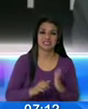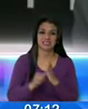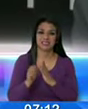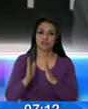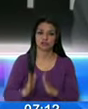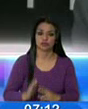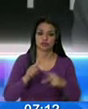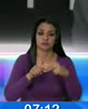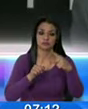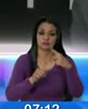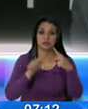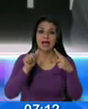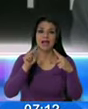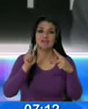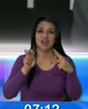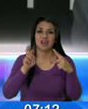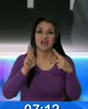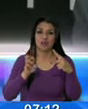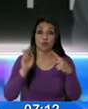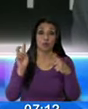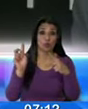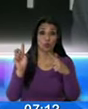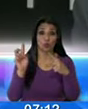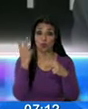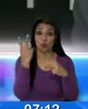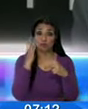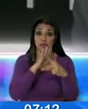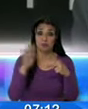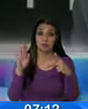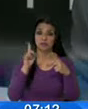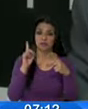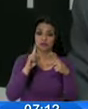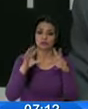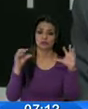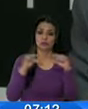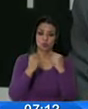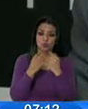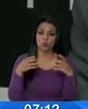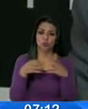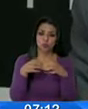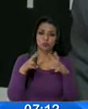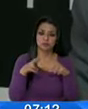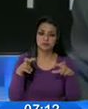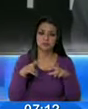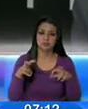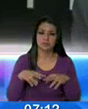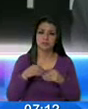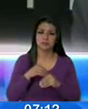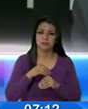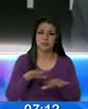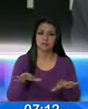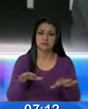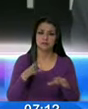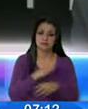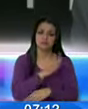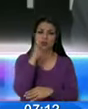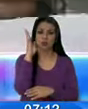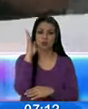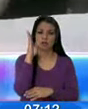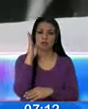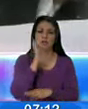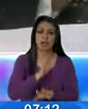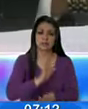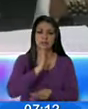las únicas personas señaladas en ese informe. Tenemos que hacer una investigación amplia respecto de eso, con absoluta objetividad, como ha sido siempre.